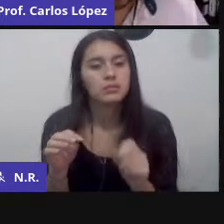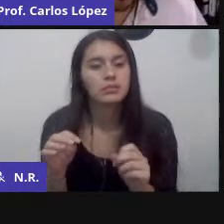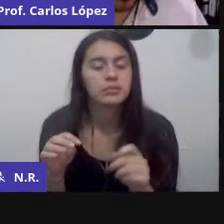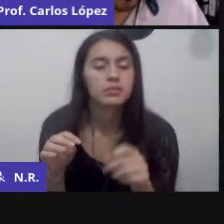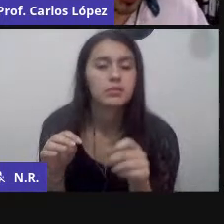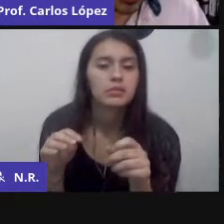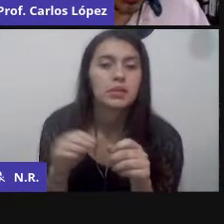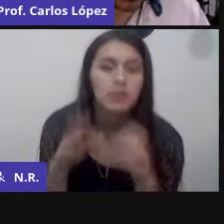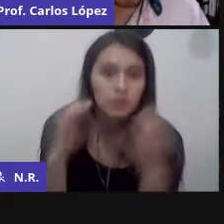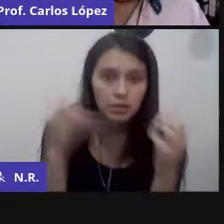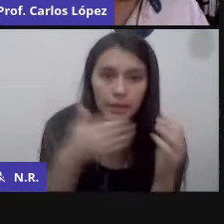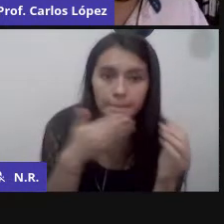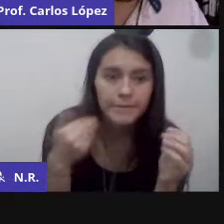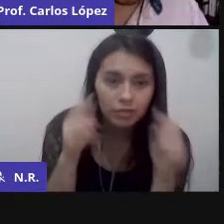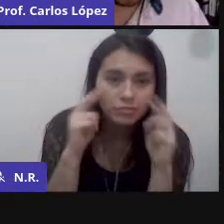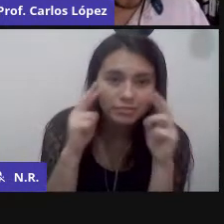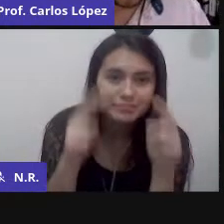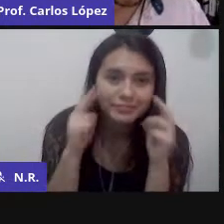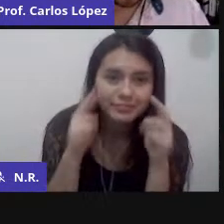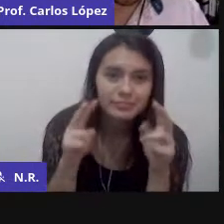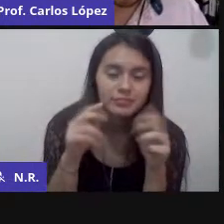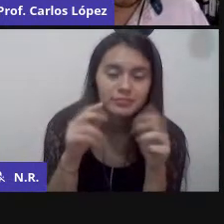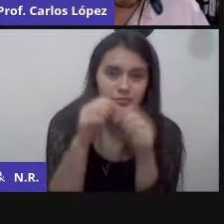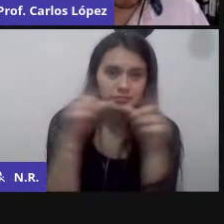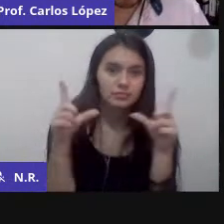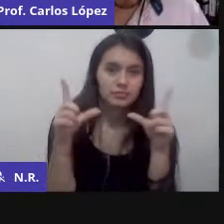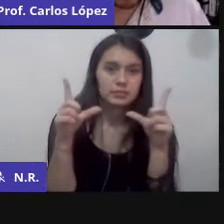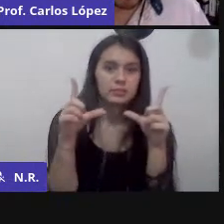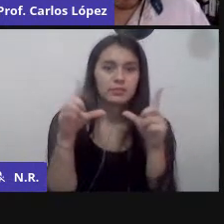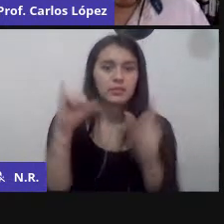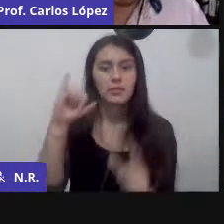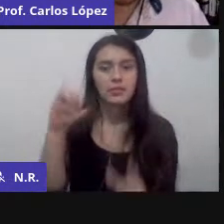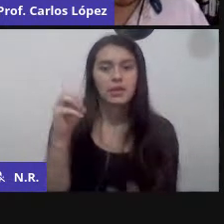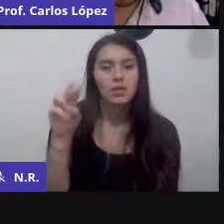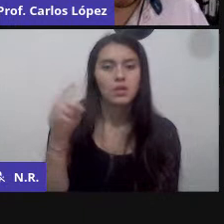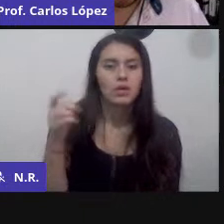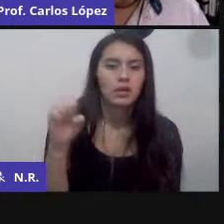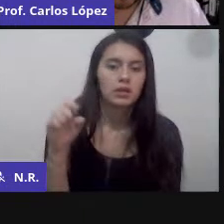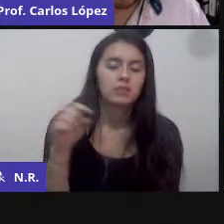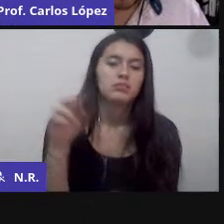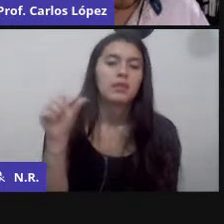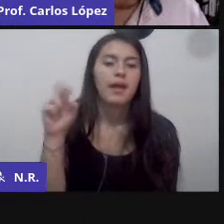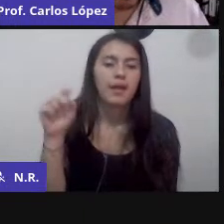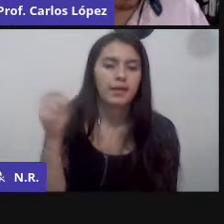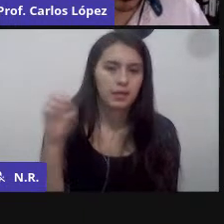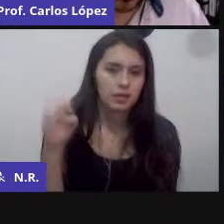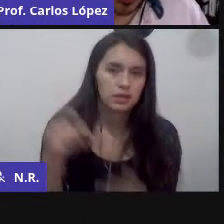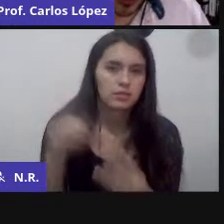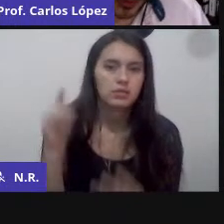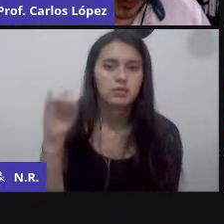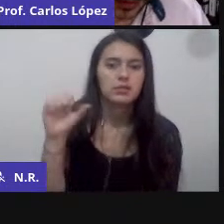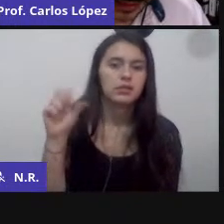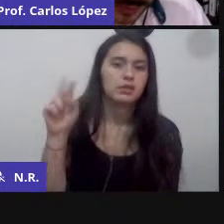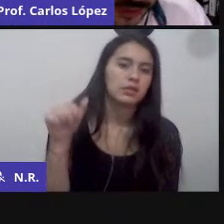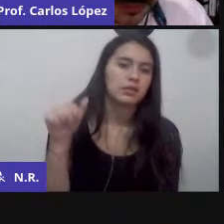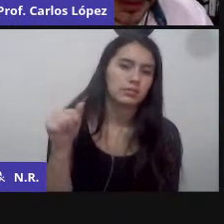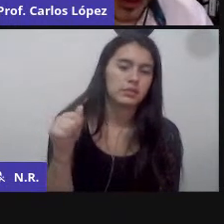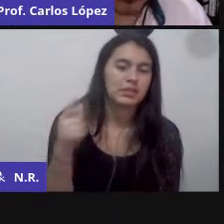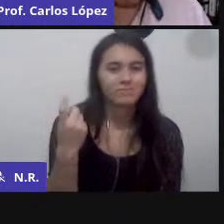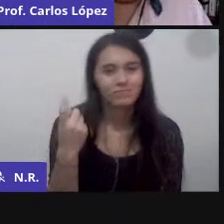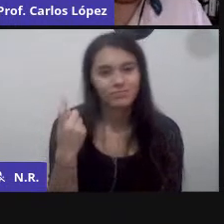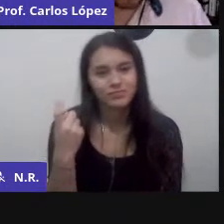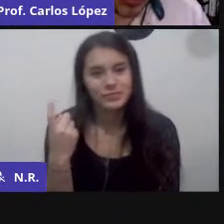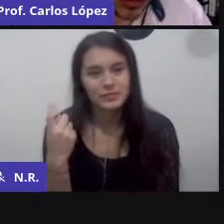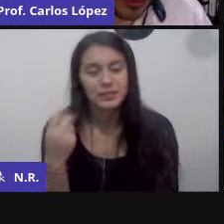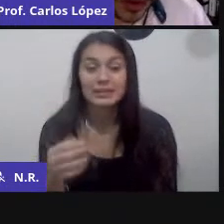Listo. Mejor. Entonces, otra vez yo. Está Jorge. Está Ángel Guerrero. Y está Diana Sánchez, que no ha podido conectarse. Cuando las